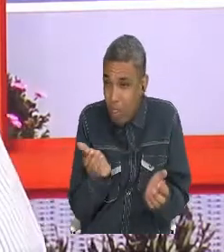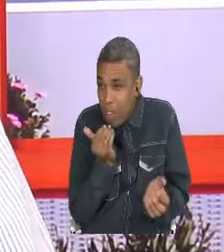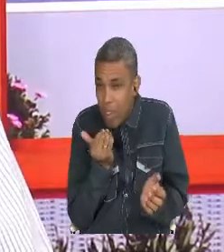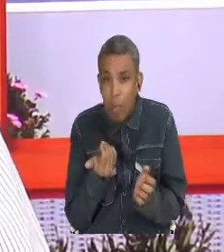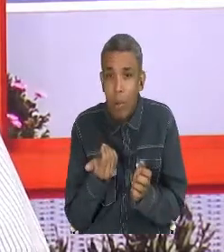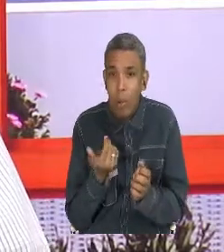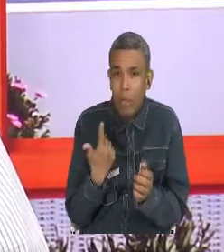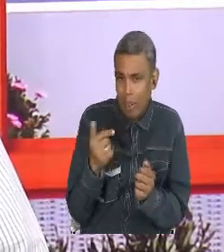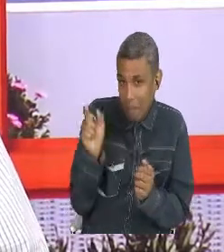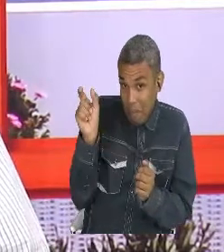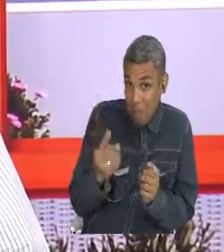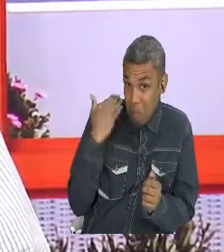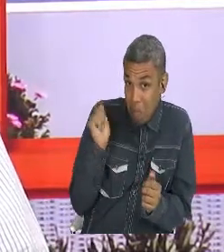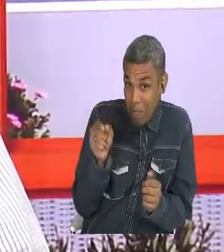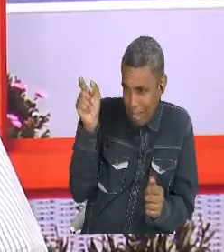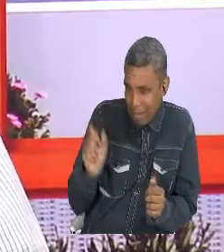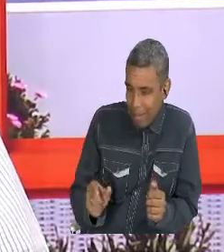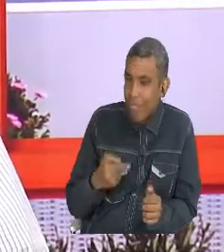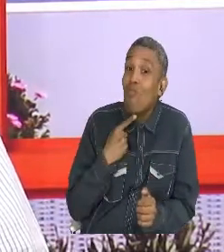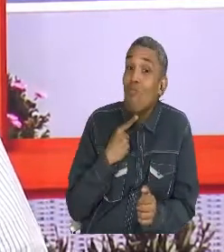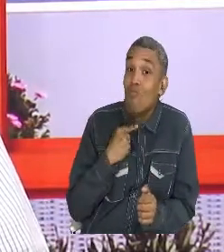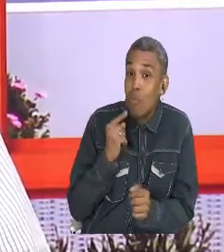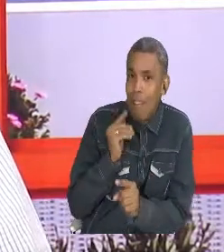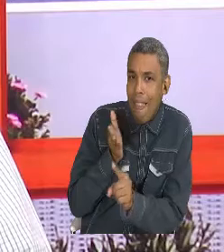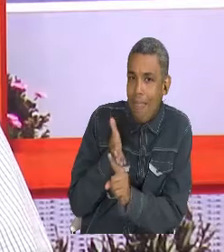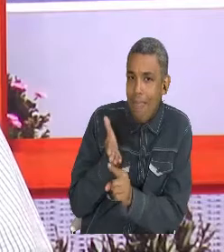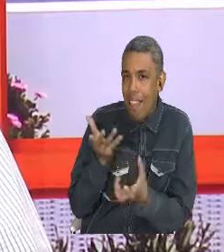chica que uno le gusta. Sí, hola, ¿cómo estás? Y uno,